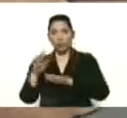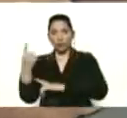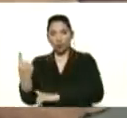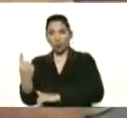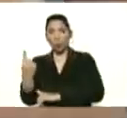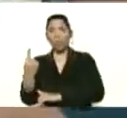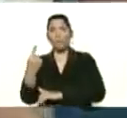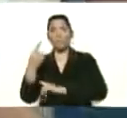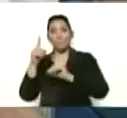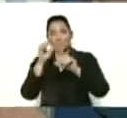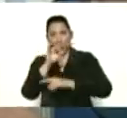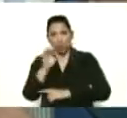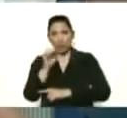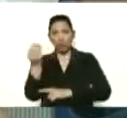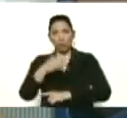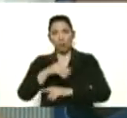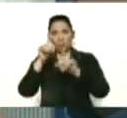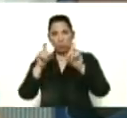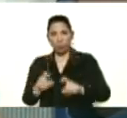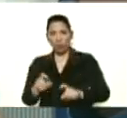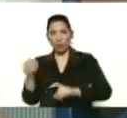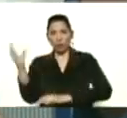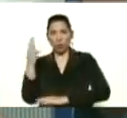891% más pruebas que Colombia y